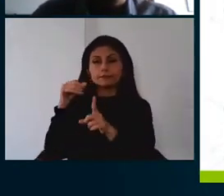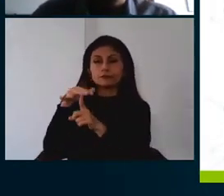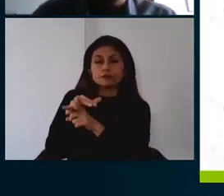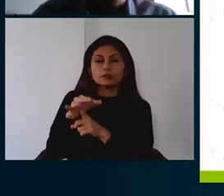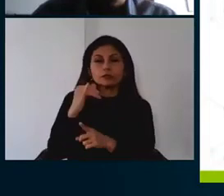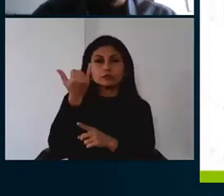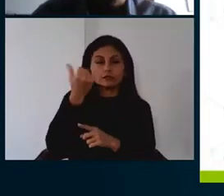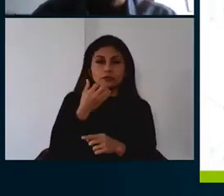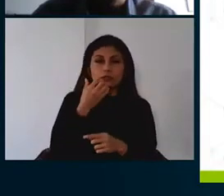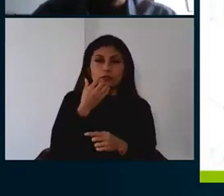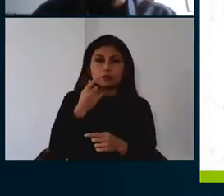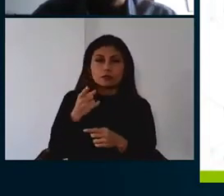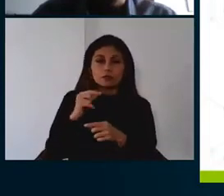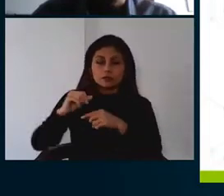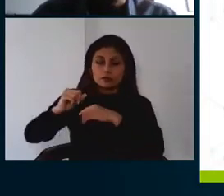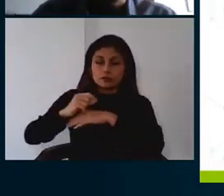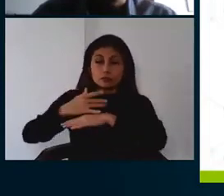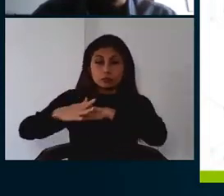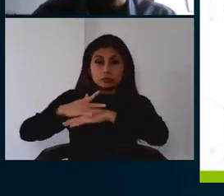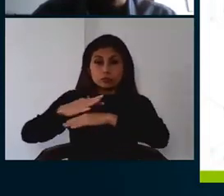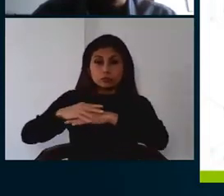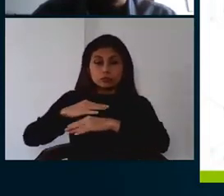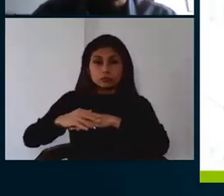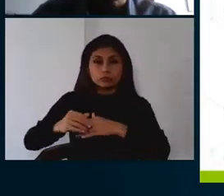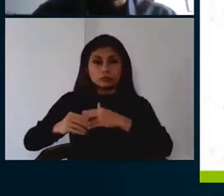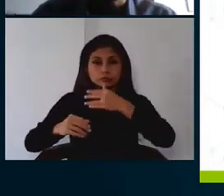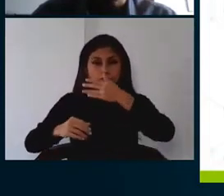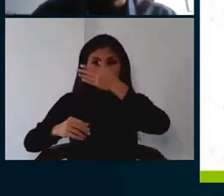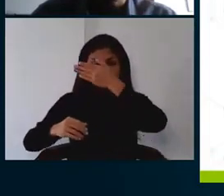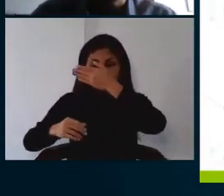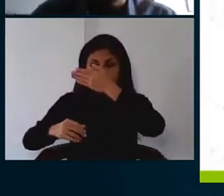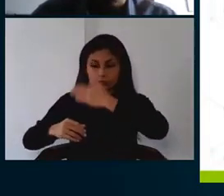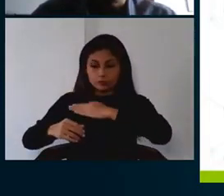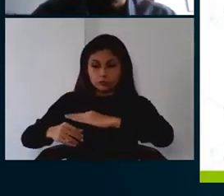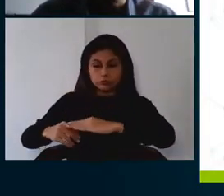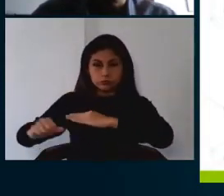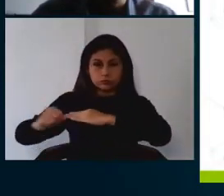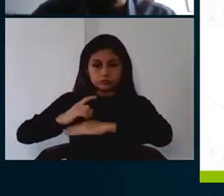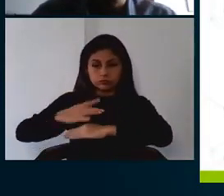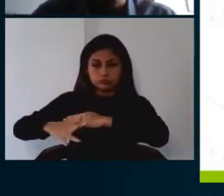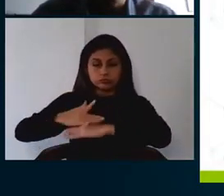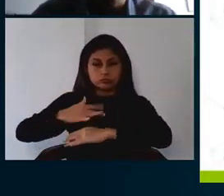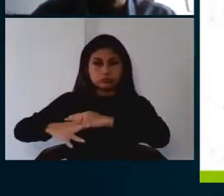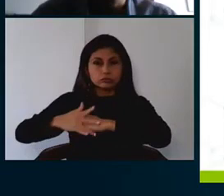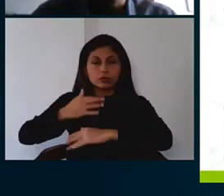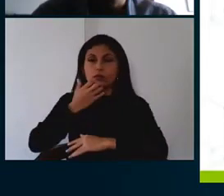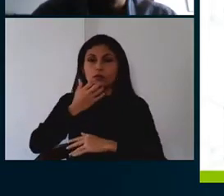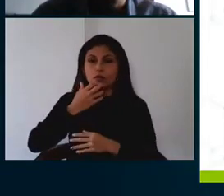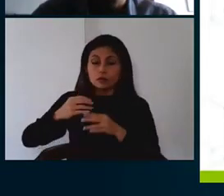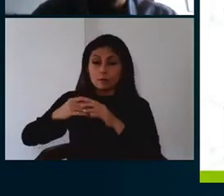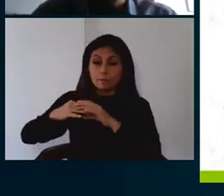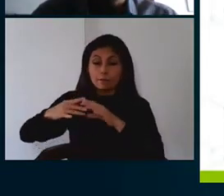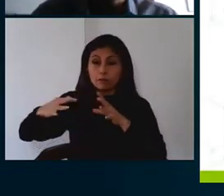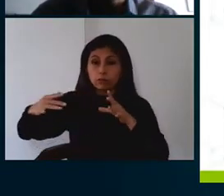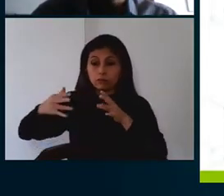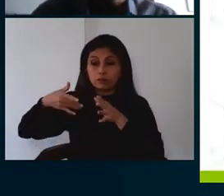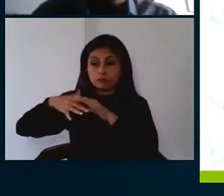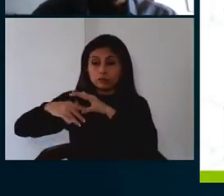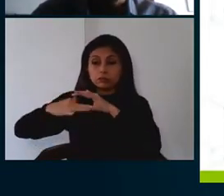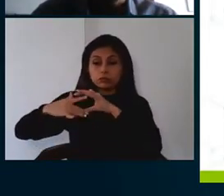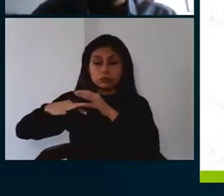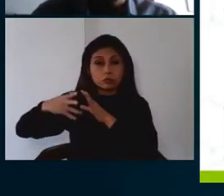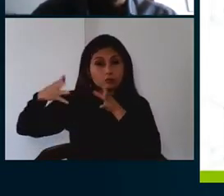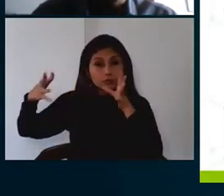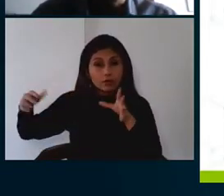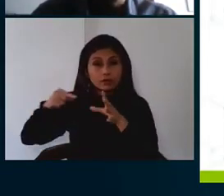de ese recostamiento del agua sobre la pared, y vemos, por ejemplo, que en el caso de mayor caudal de operación,